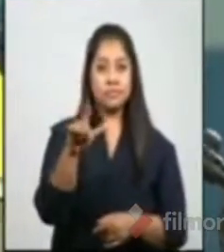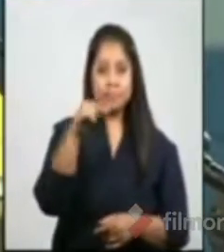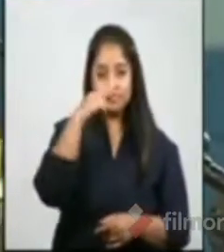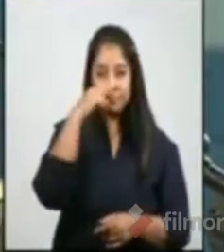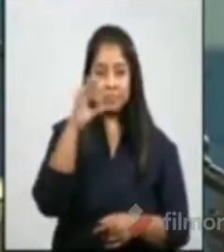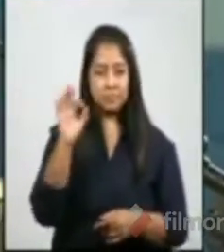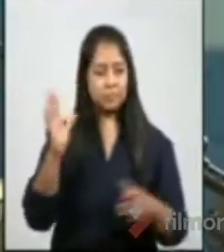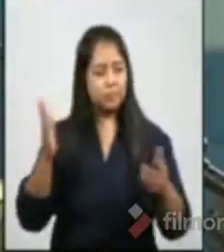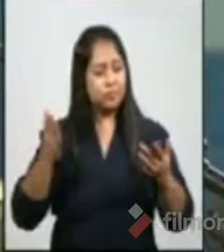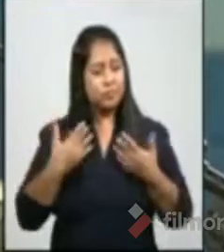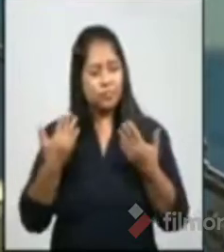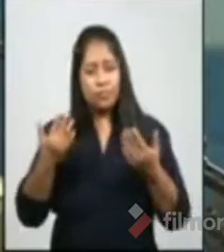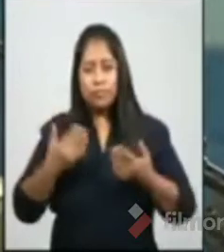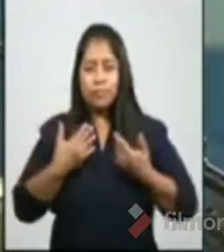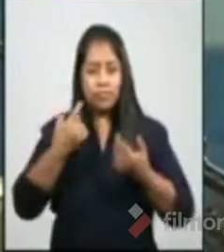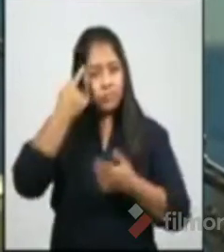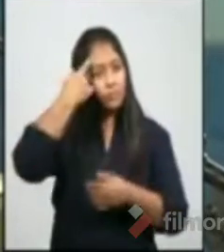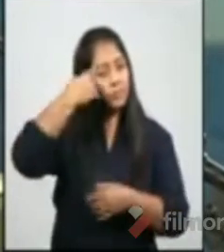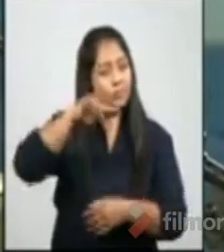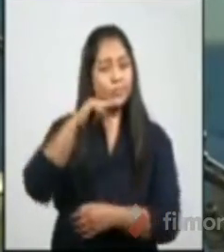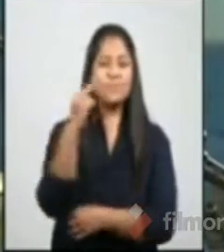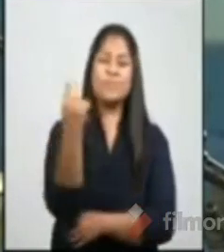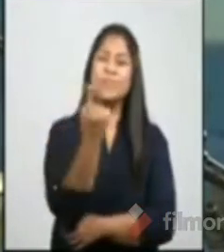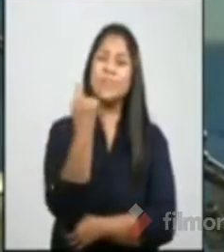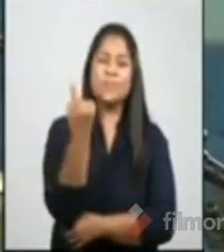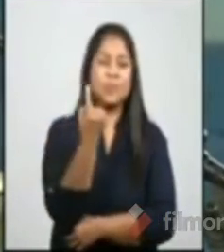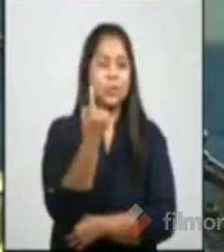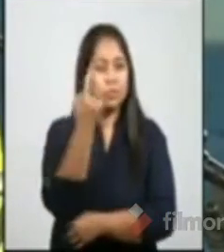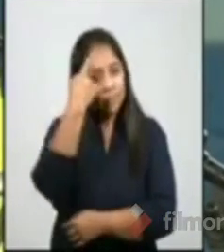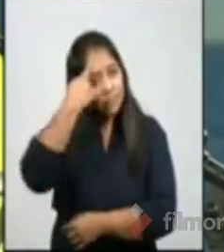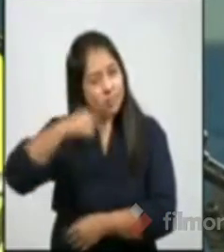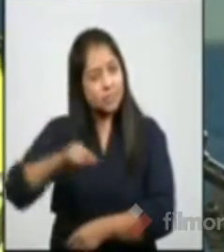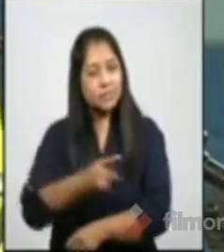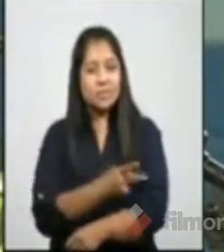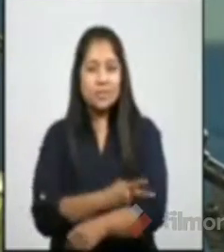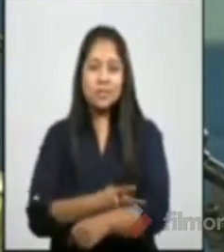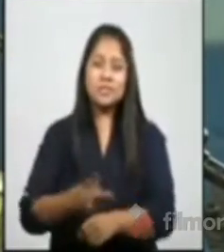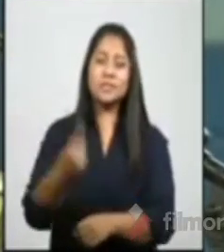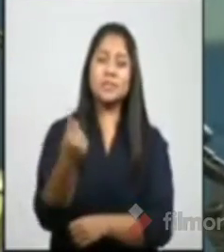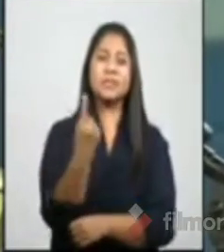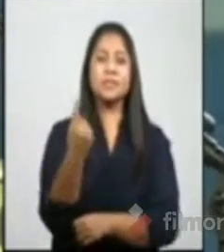un día tan importante, en un día histórico.